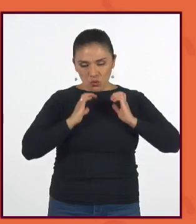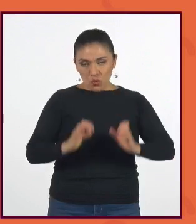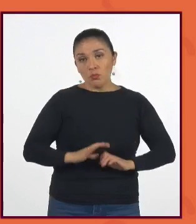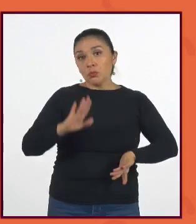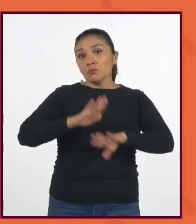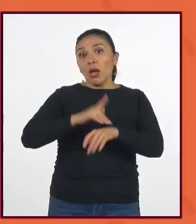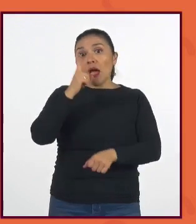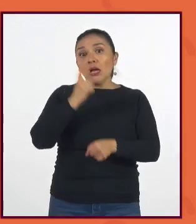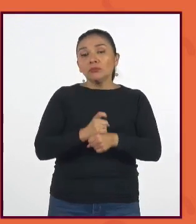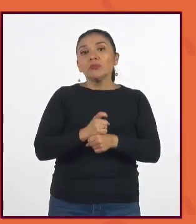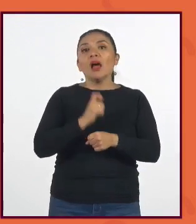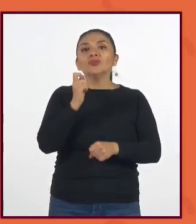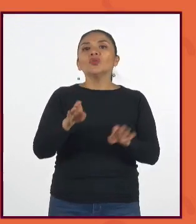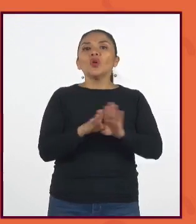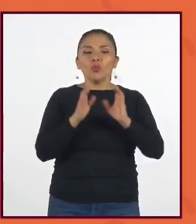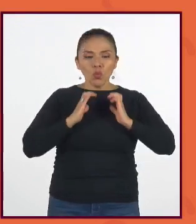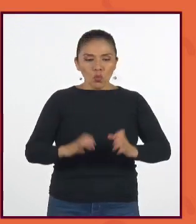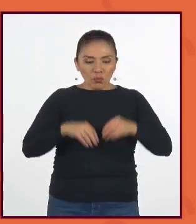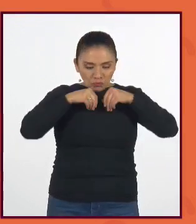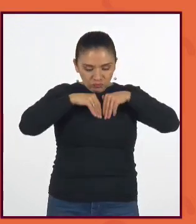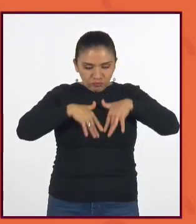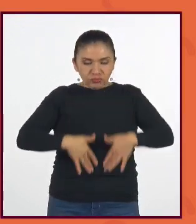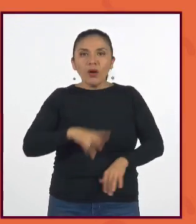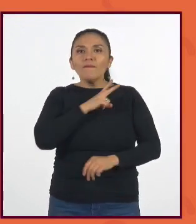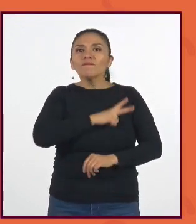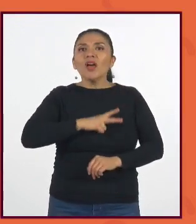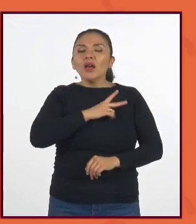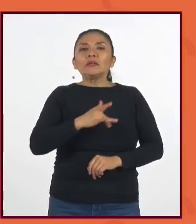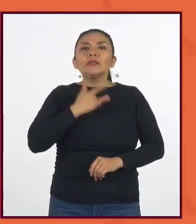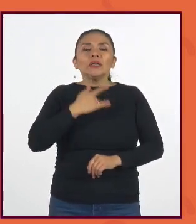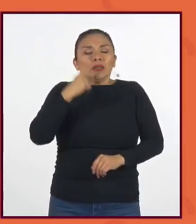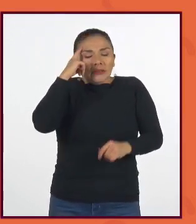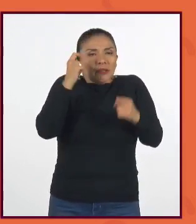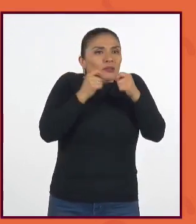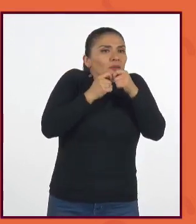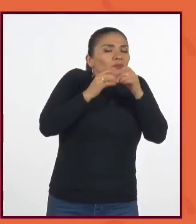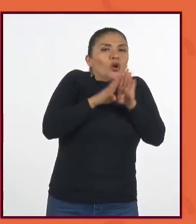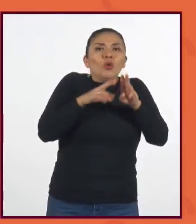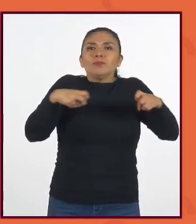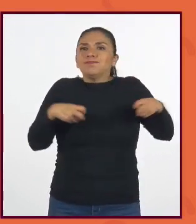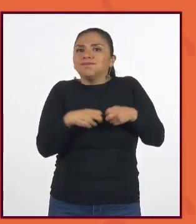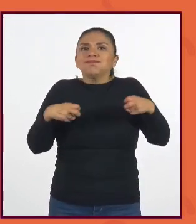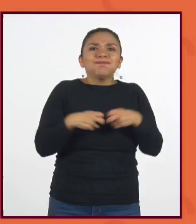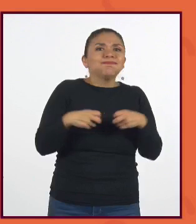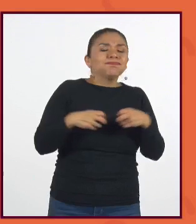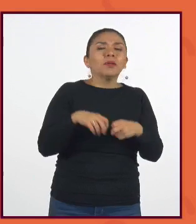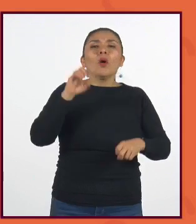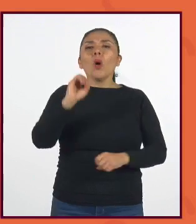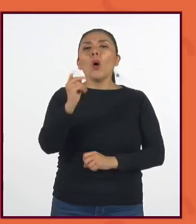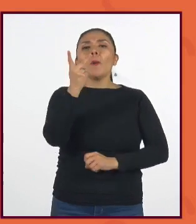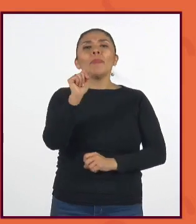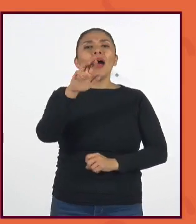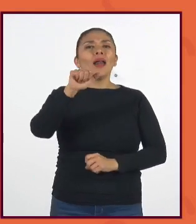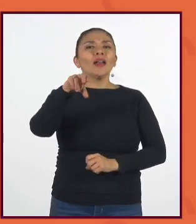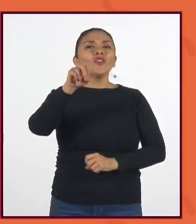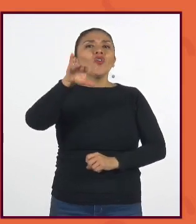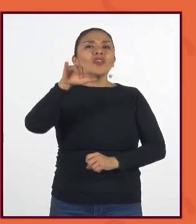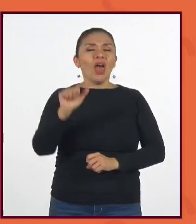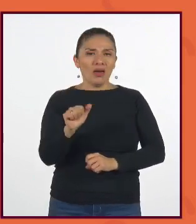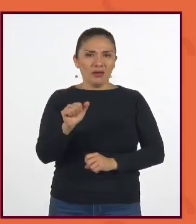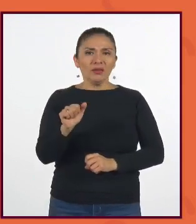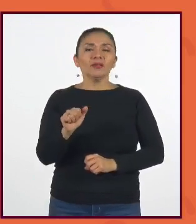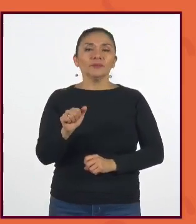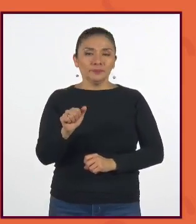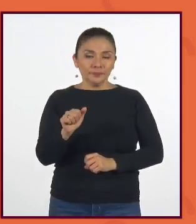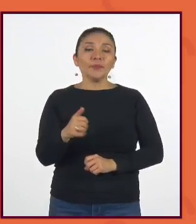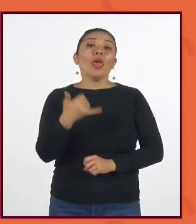en intoxicación, como de ansiedad y paranoia. Wow. En quienes lo consumen. Y